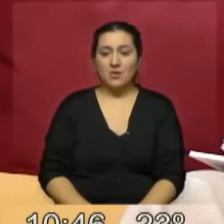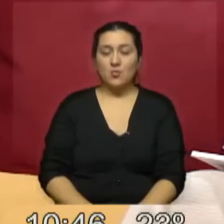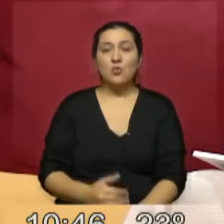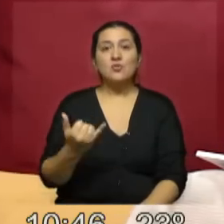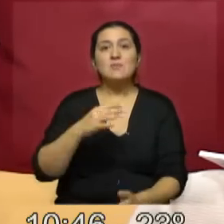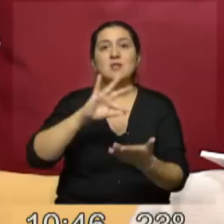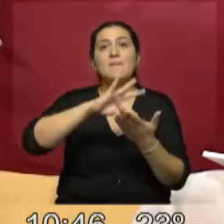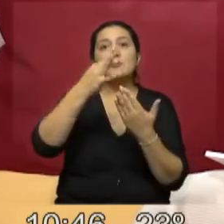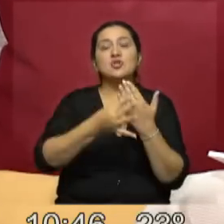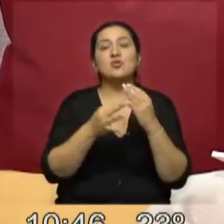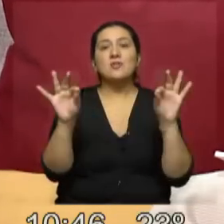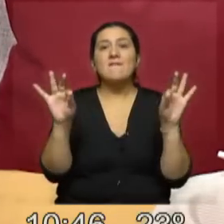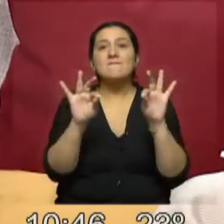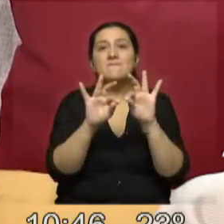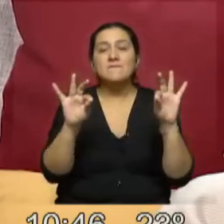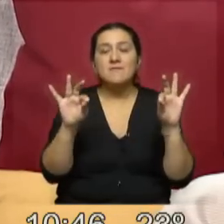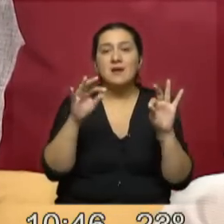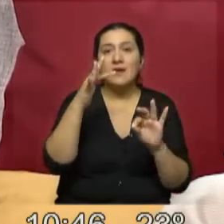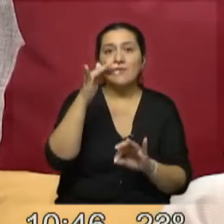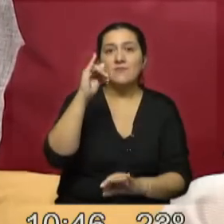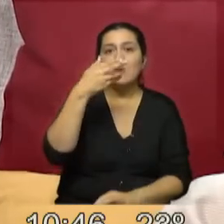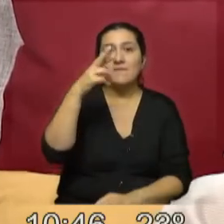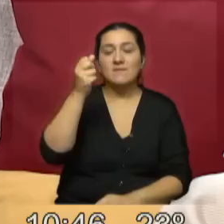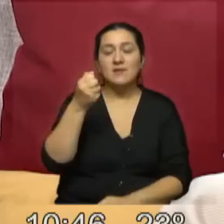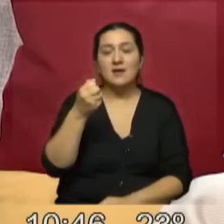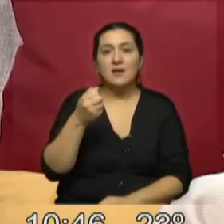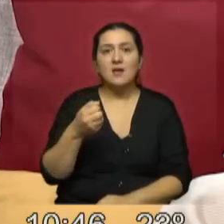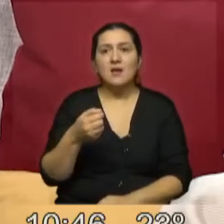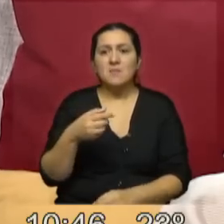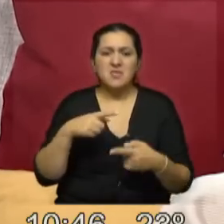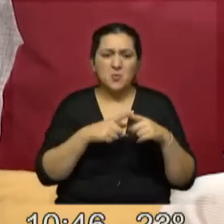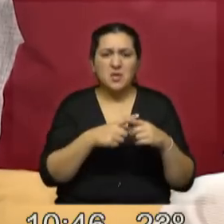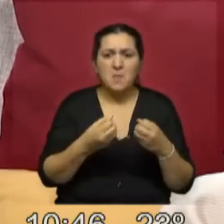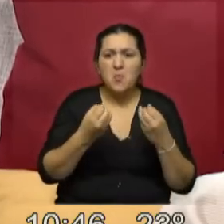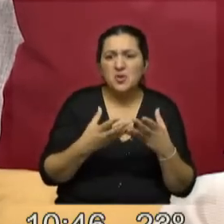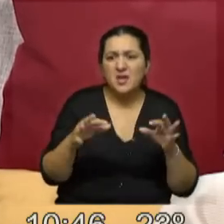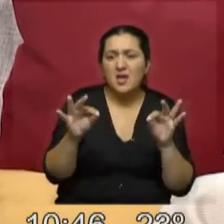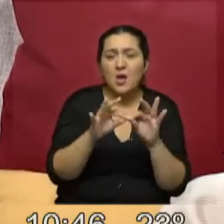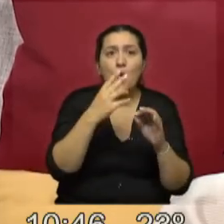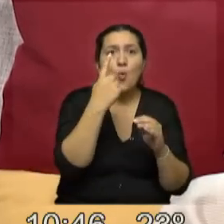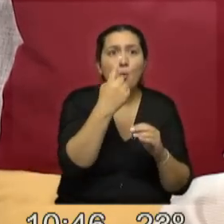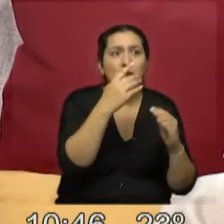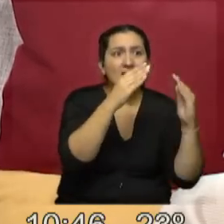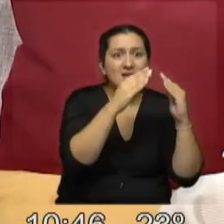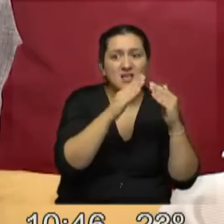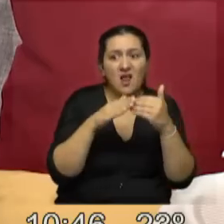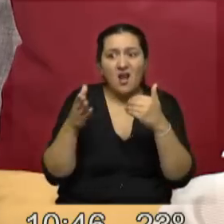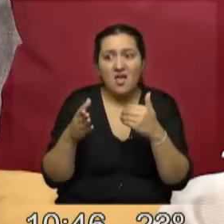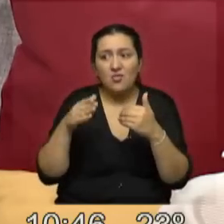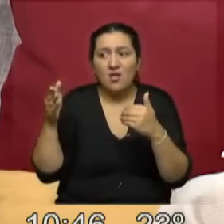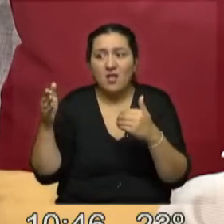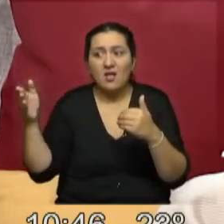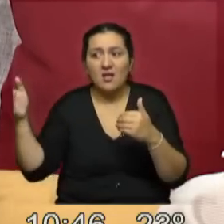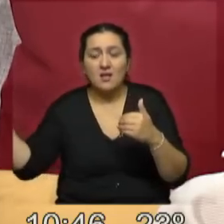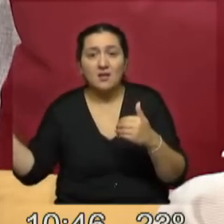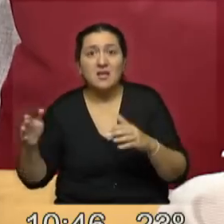de fibra al hogar a mí me discutían en varios medios que por qué estábamos poniendo la fibra una casa al lado de la otra así capaz que había gente que no